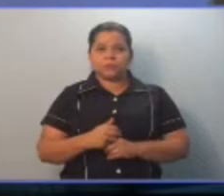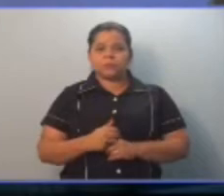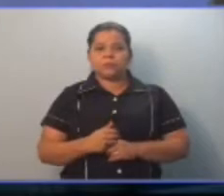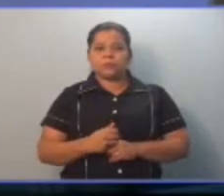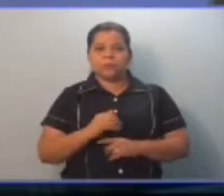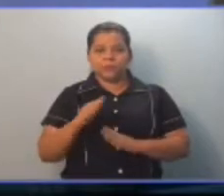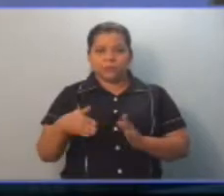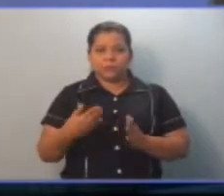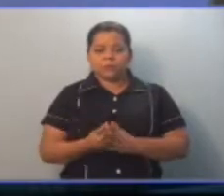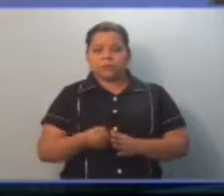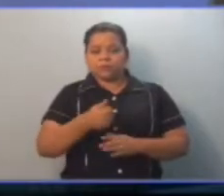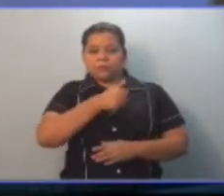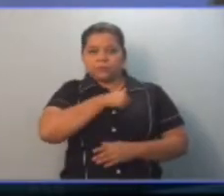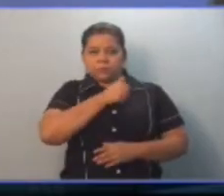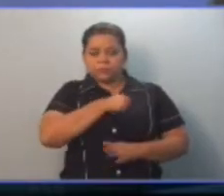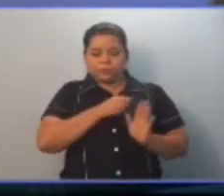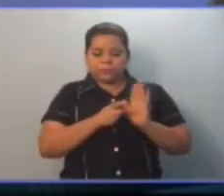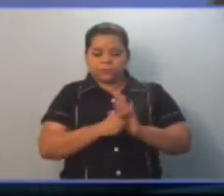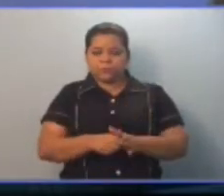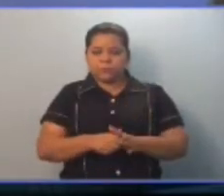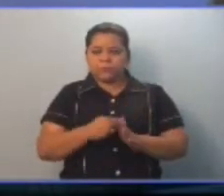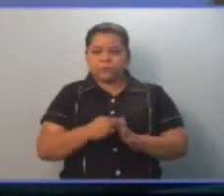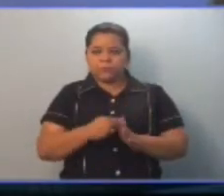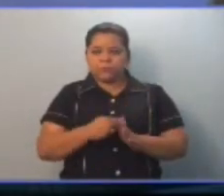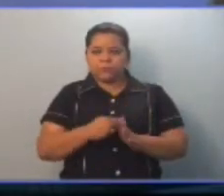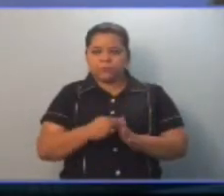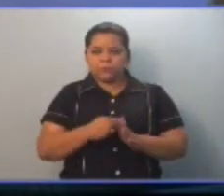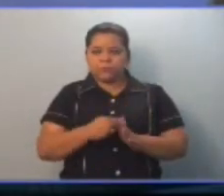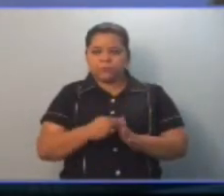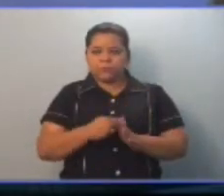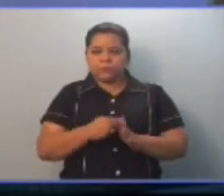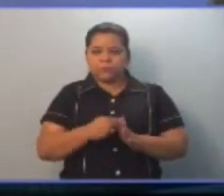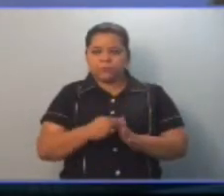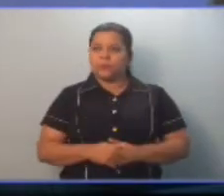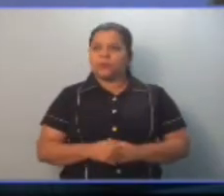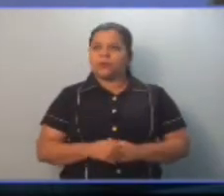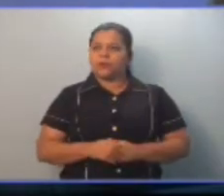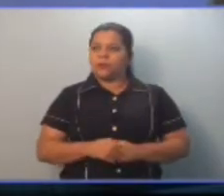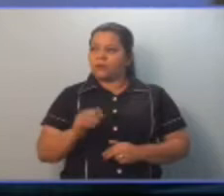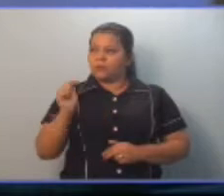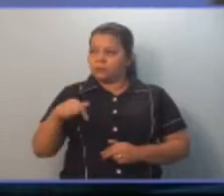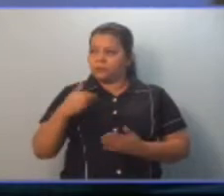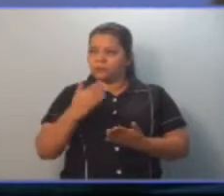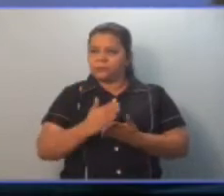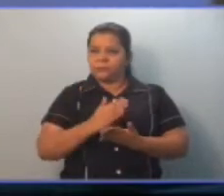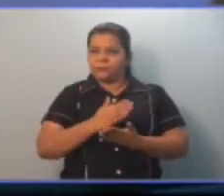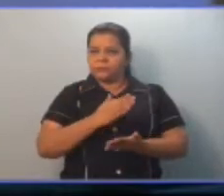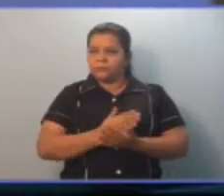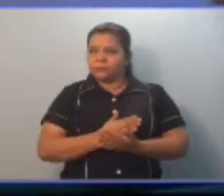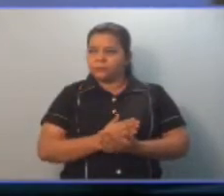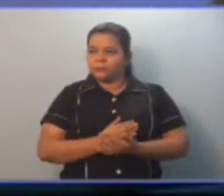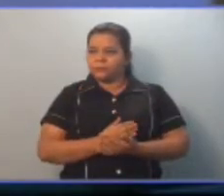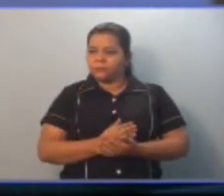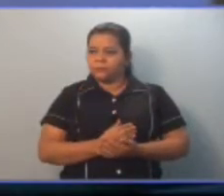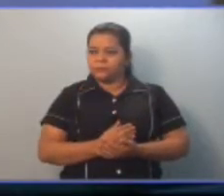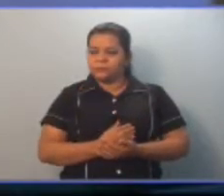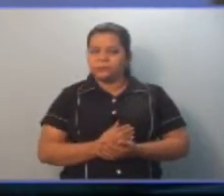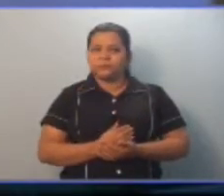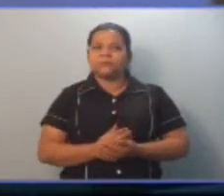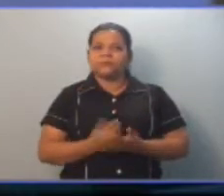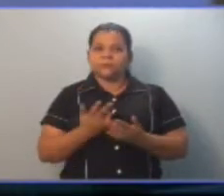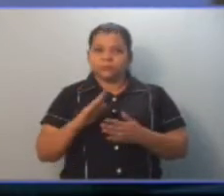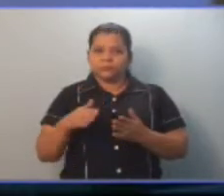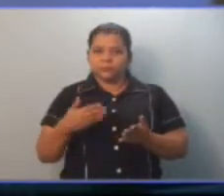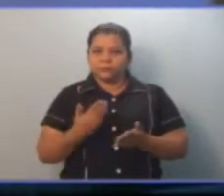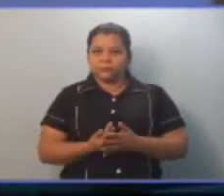de responsabilidad que estos funcionarios corresponden. En esta lista suponen venir